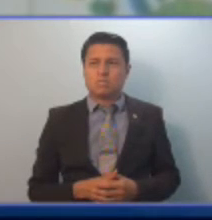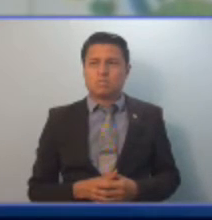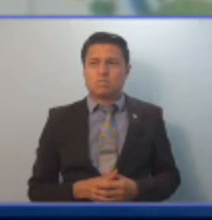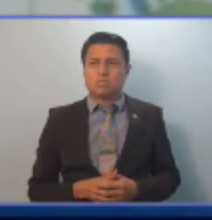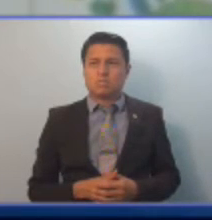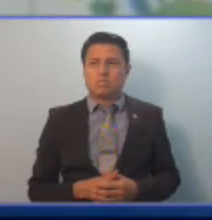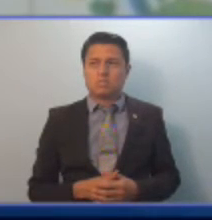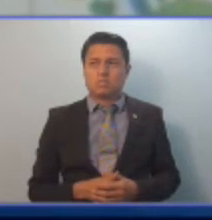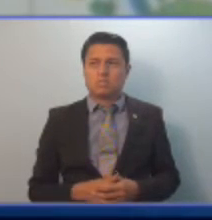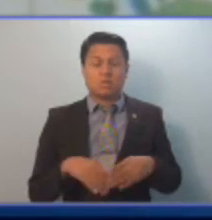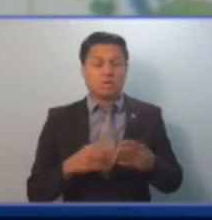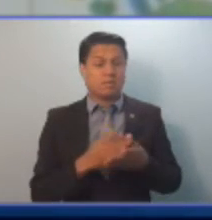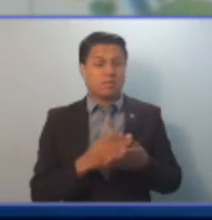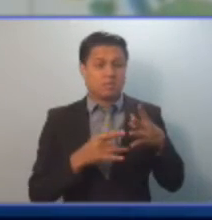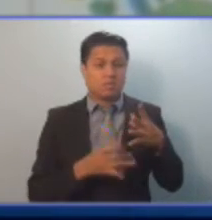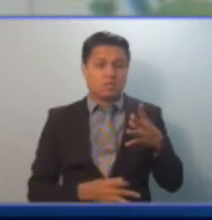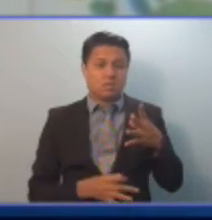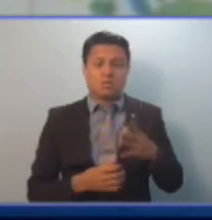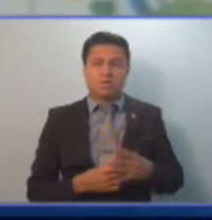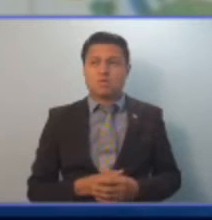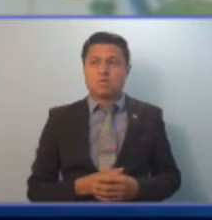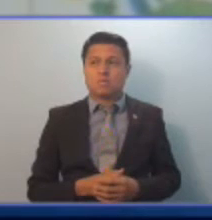la ley